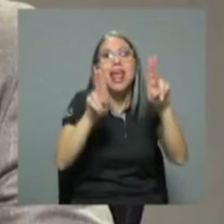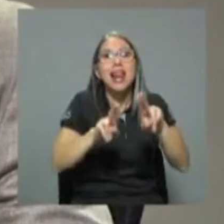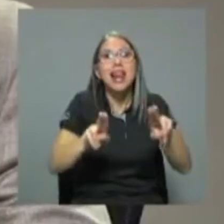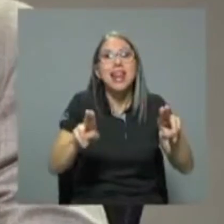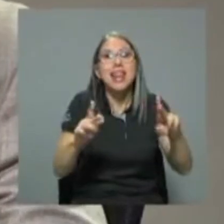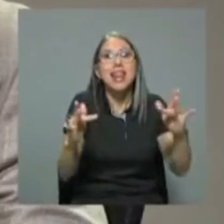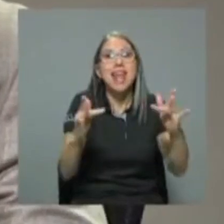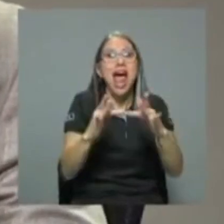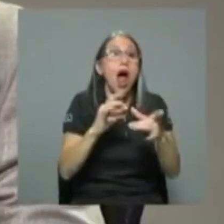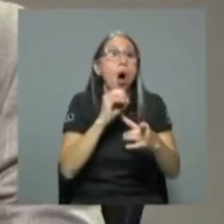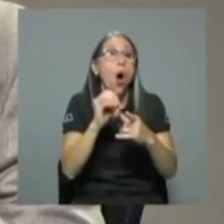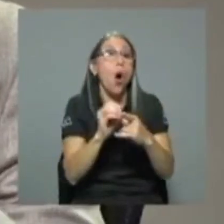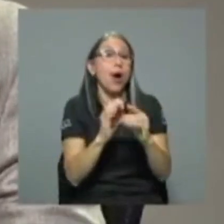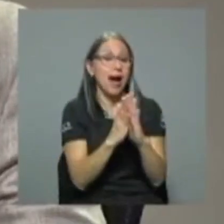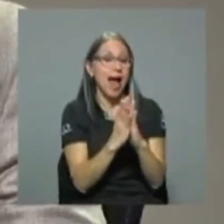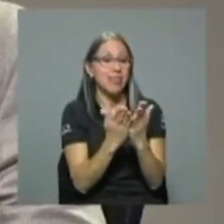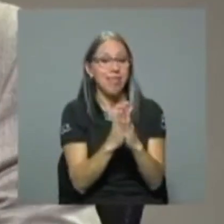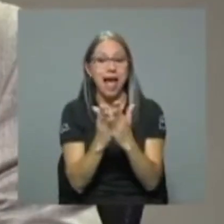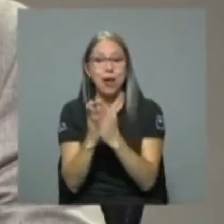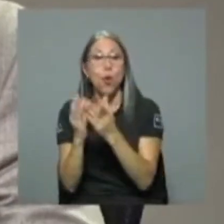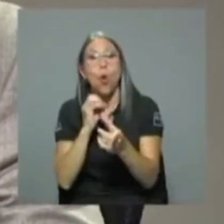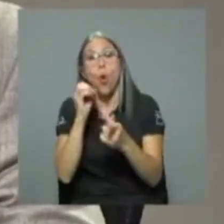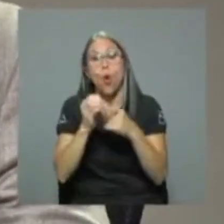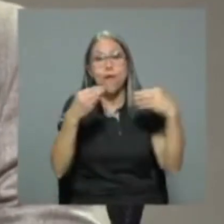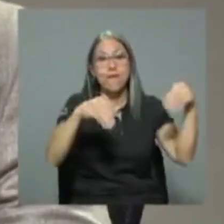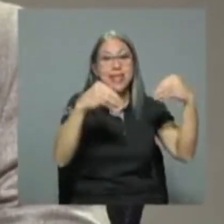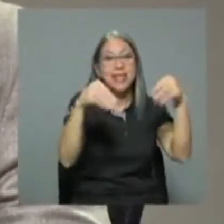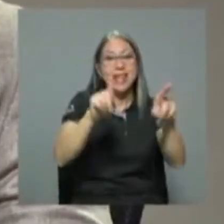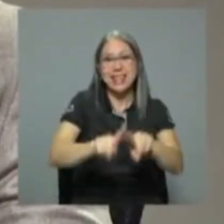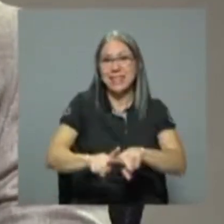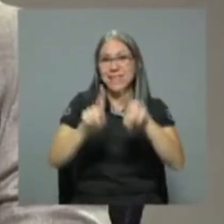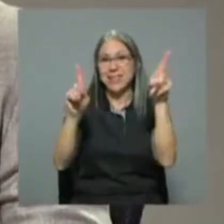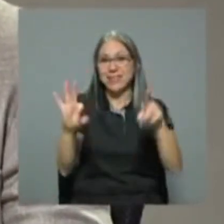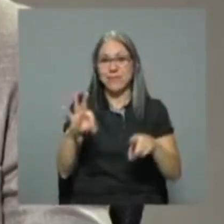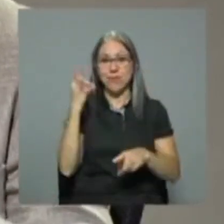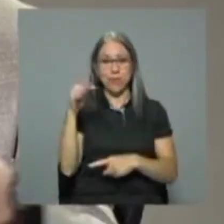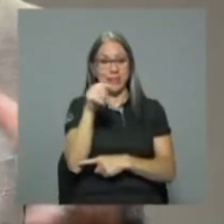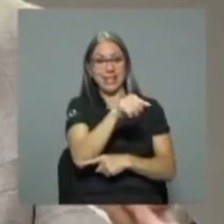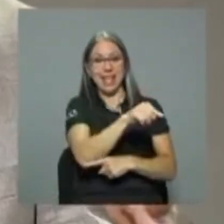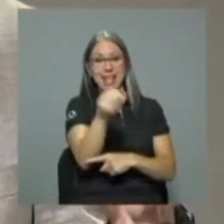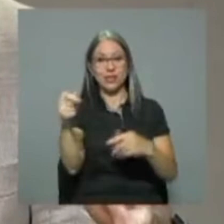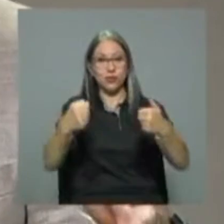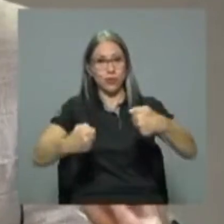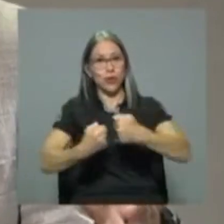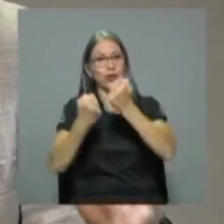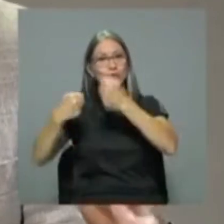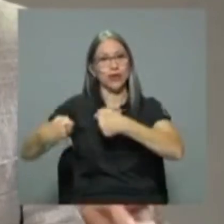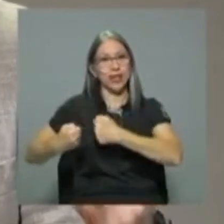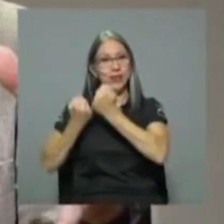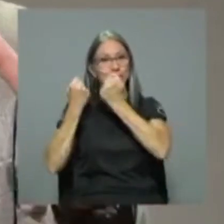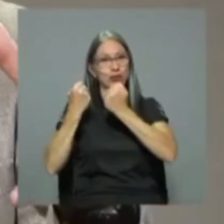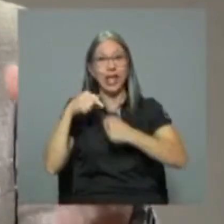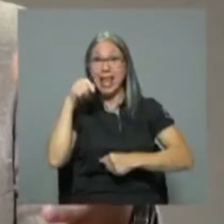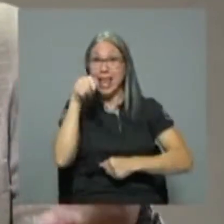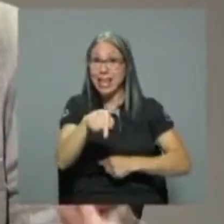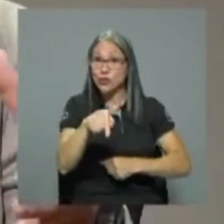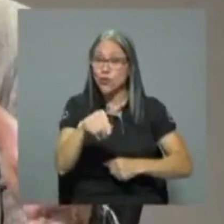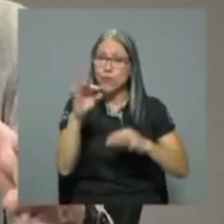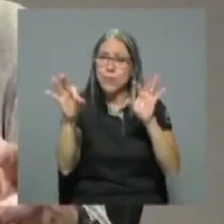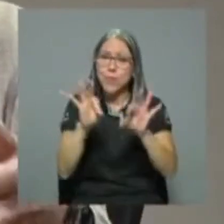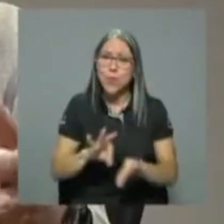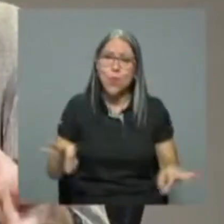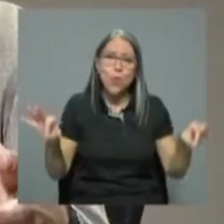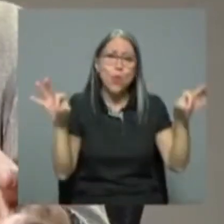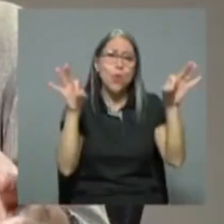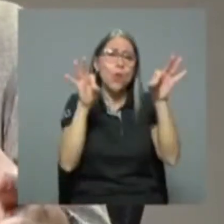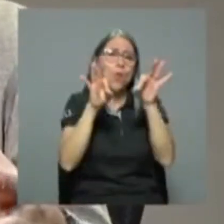o vender de otra forma, y esos fueron los retos a los que nos estábamos enfrentando. Y ese fue todo un mundo importante en el